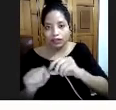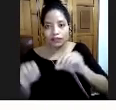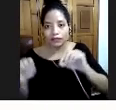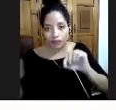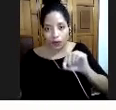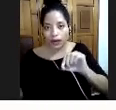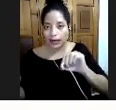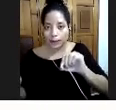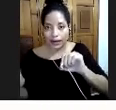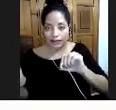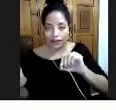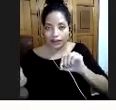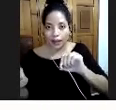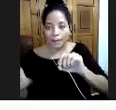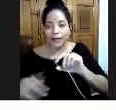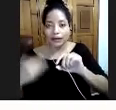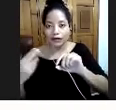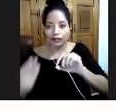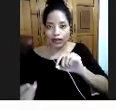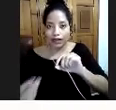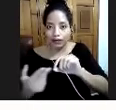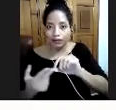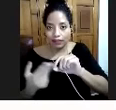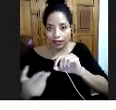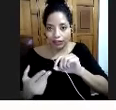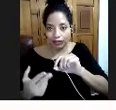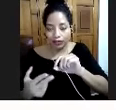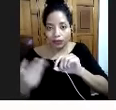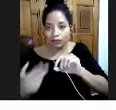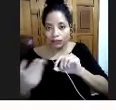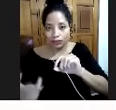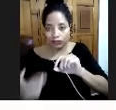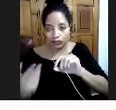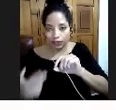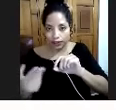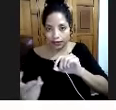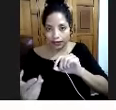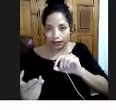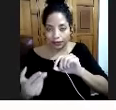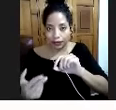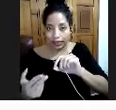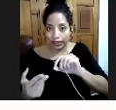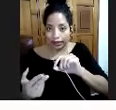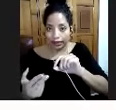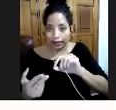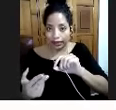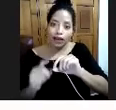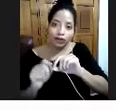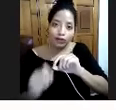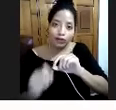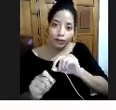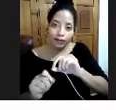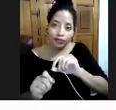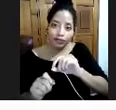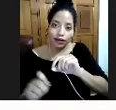Si ustedes buscan la palabra, van a encontrar, de hecho, mucha información sobre este tipo de ataques, ¿no?